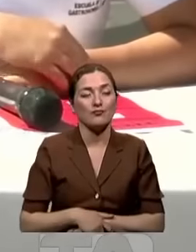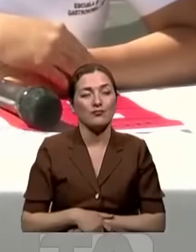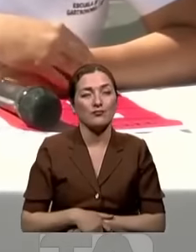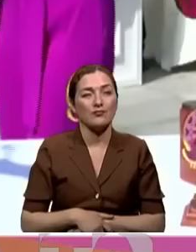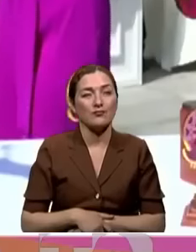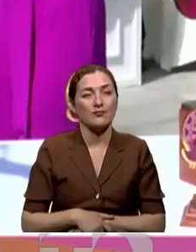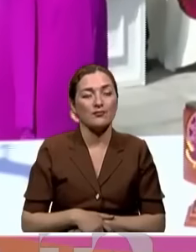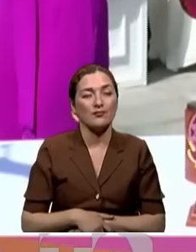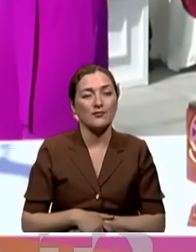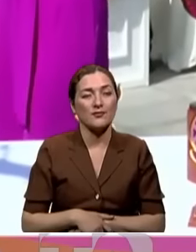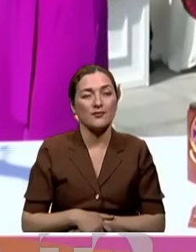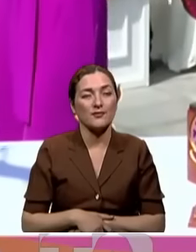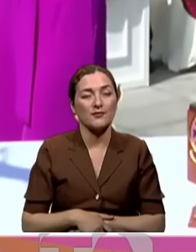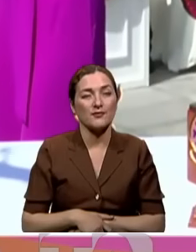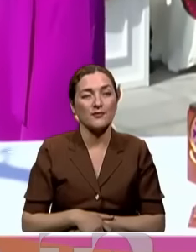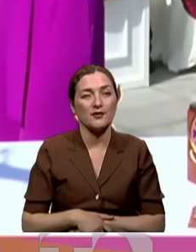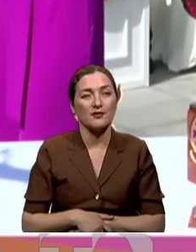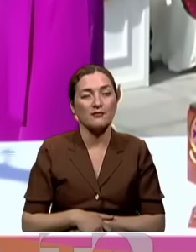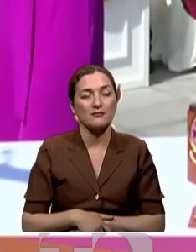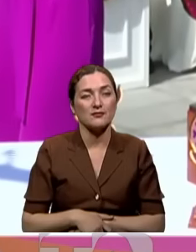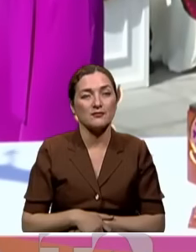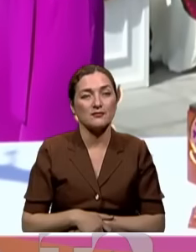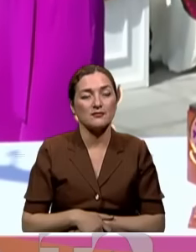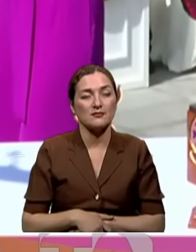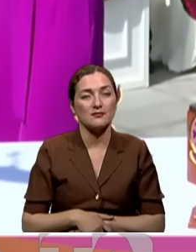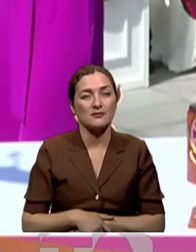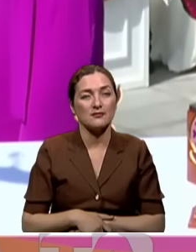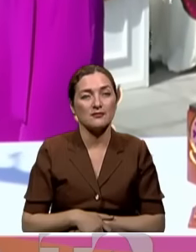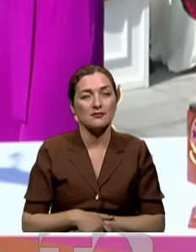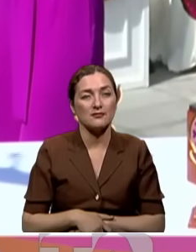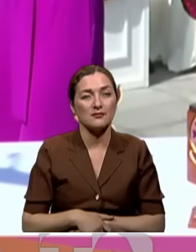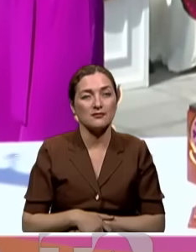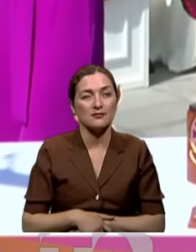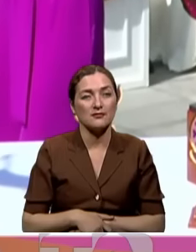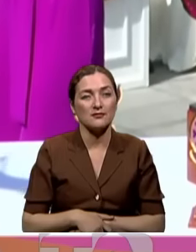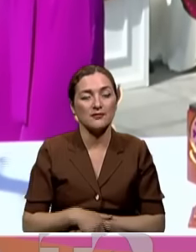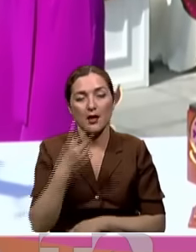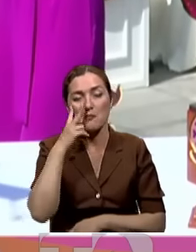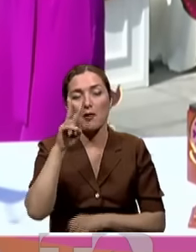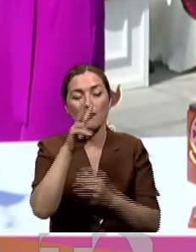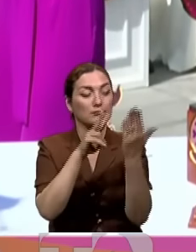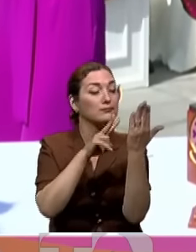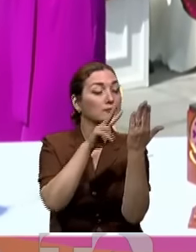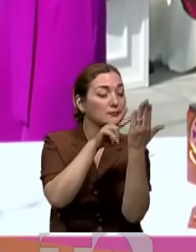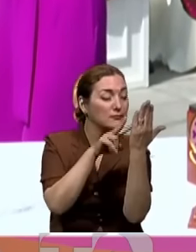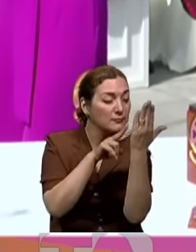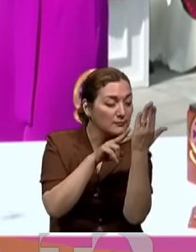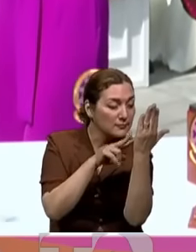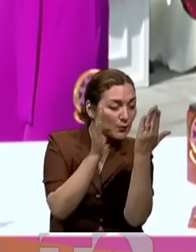en pantalla. Queda... A ver... Por aquí está mi querido Alberto, ya lo viste por ahí.